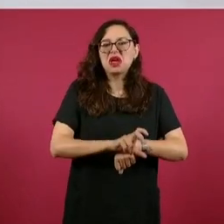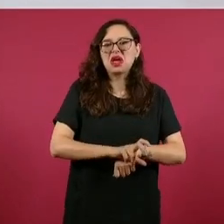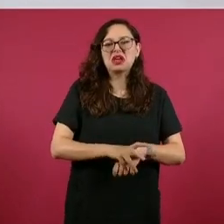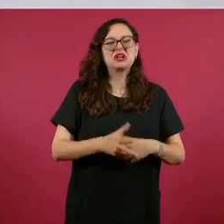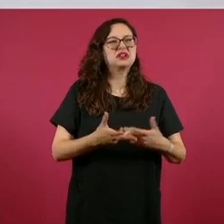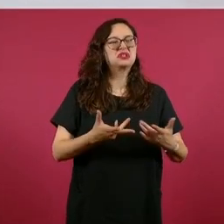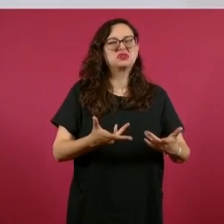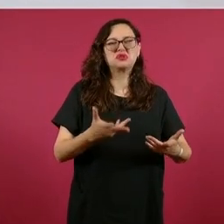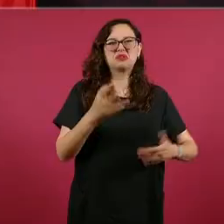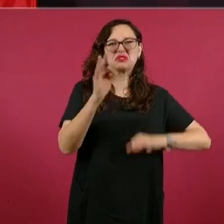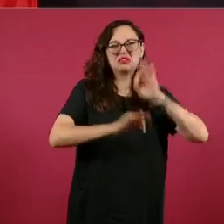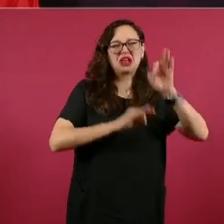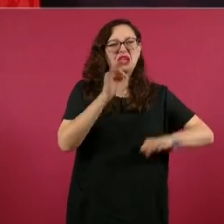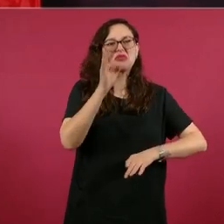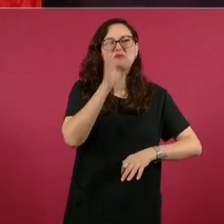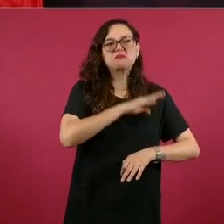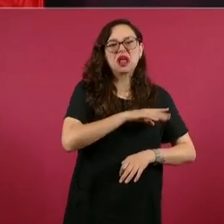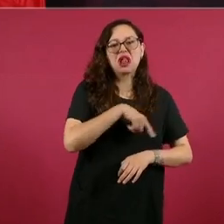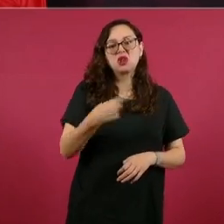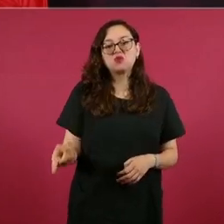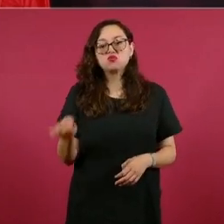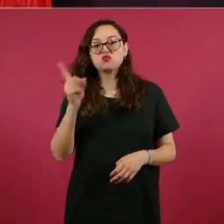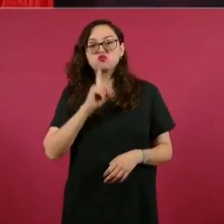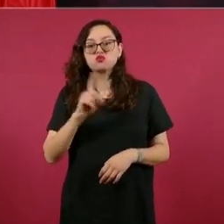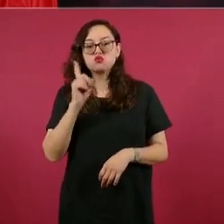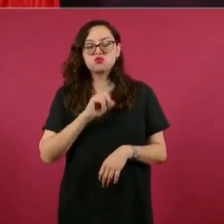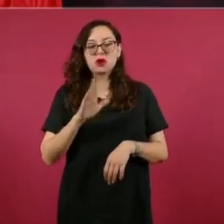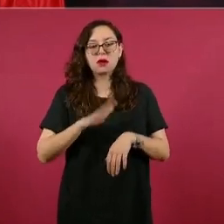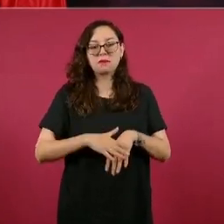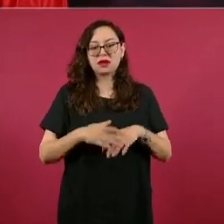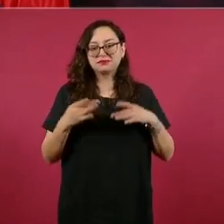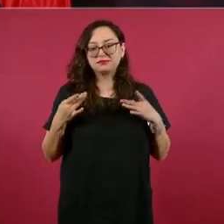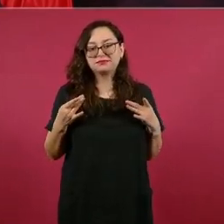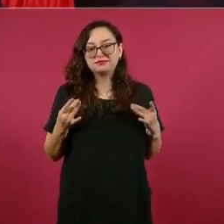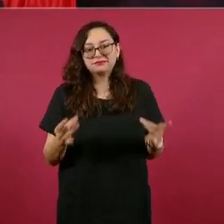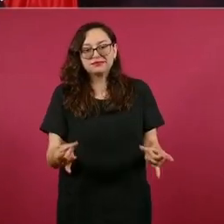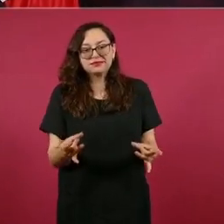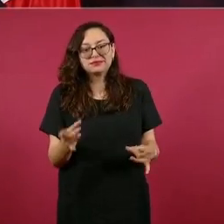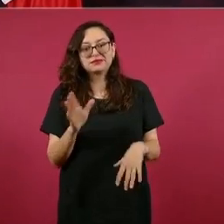La mujer es más fina, más exquisita, ¿ah, sí?, más sensible,